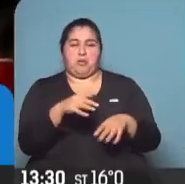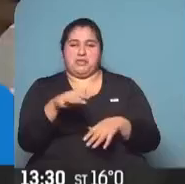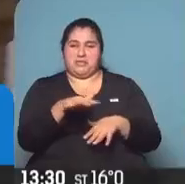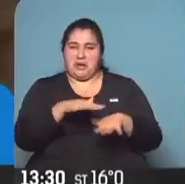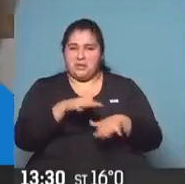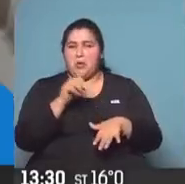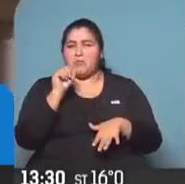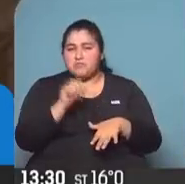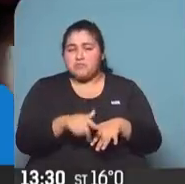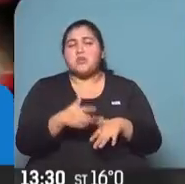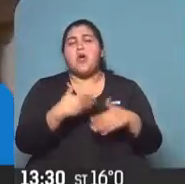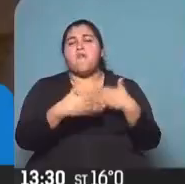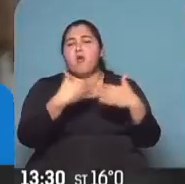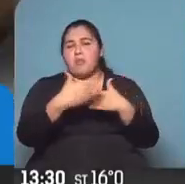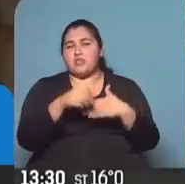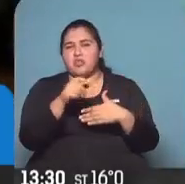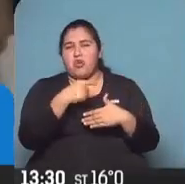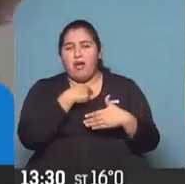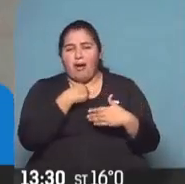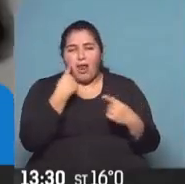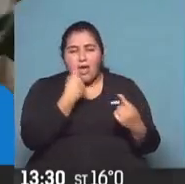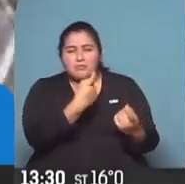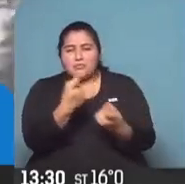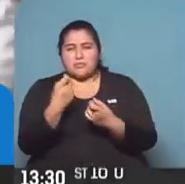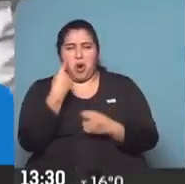su información 500